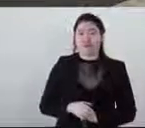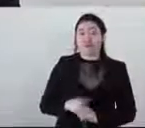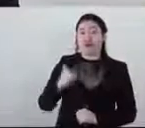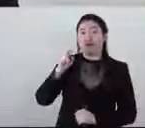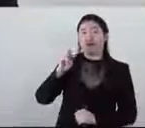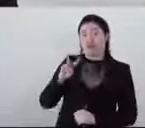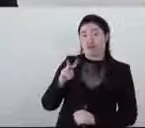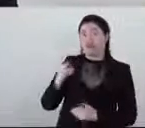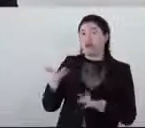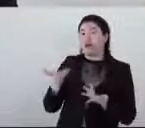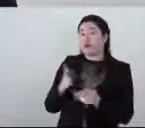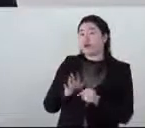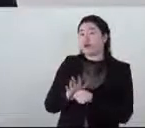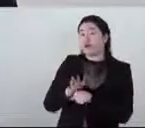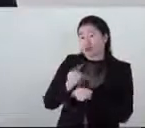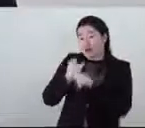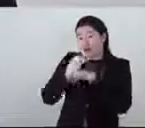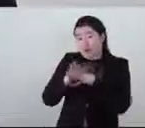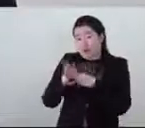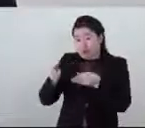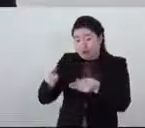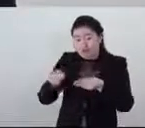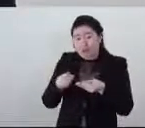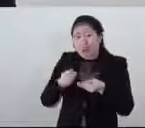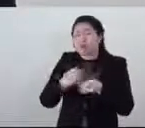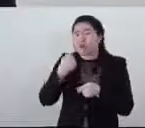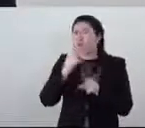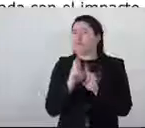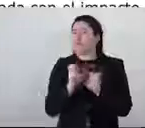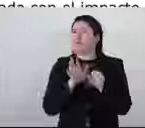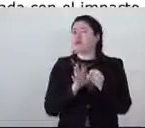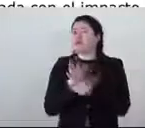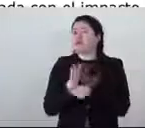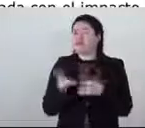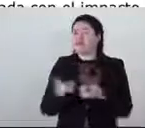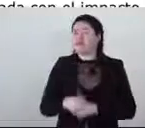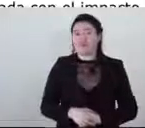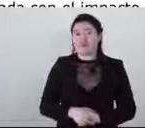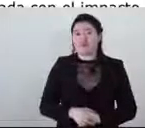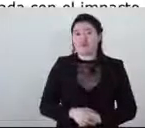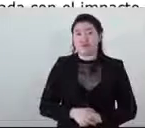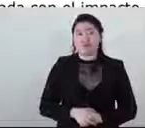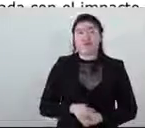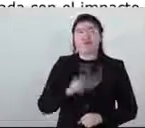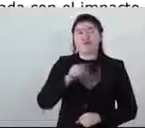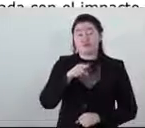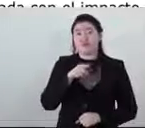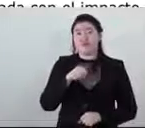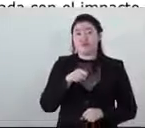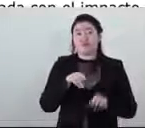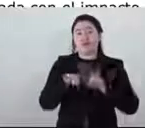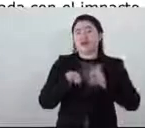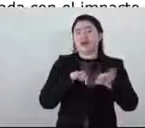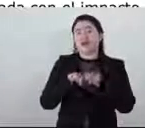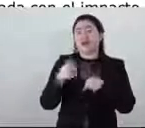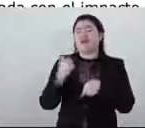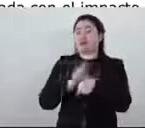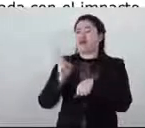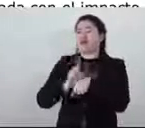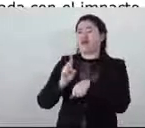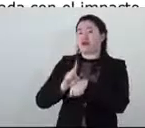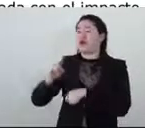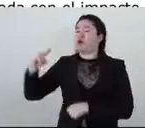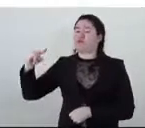está en proceso de revisión de la información complementaria relacionada con el impacto de la operación cotidiana de la